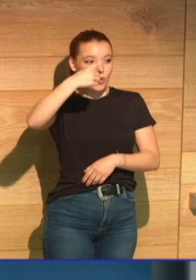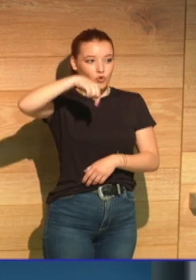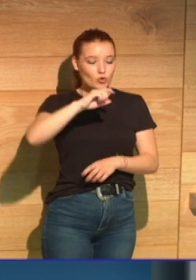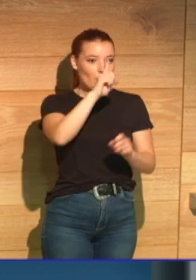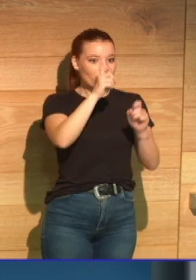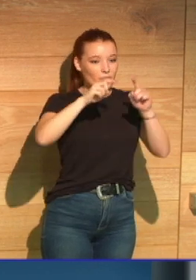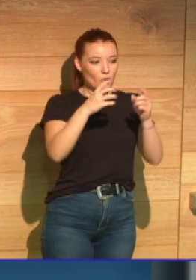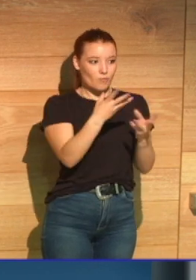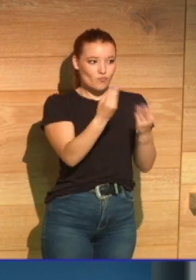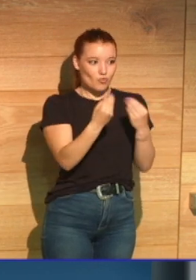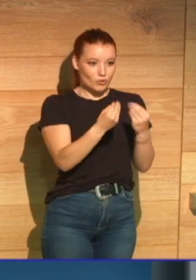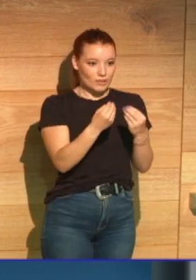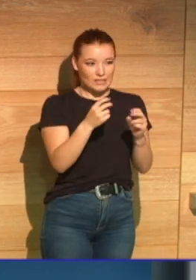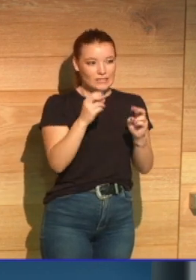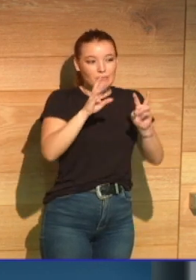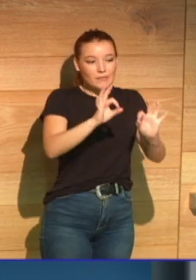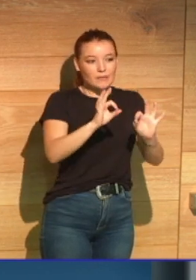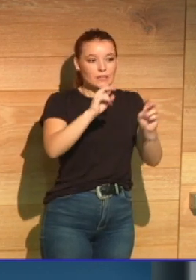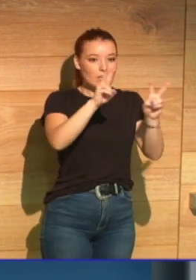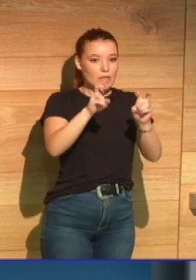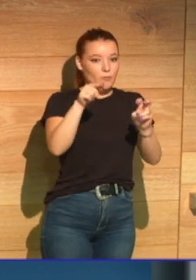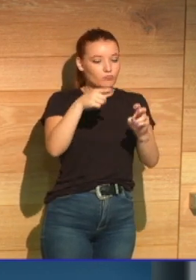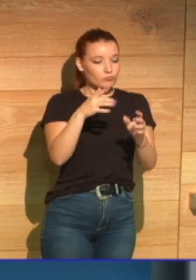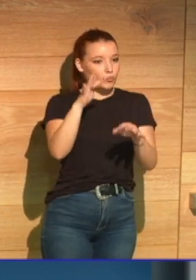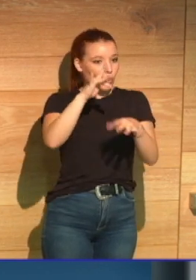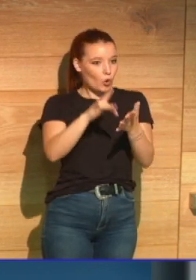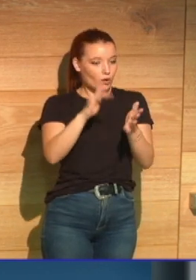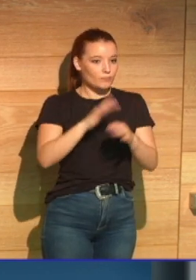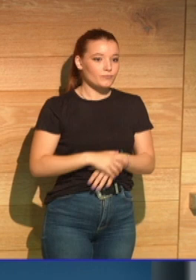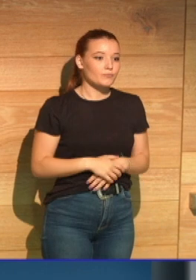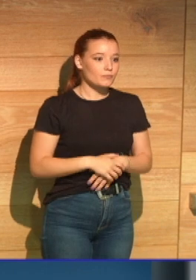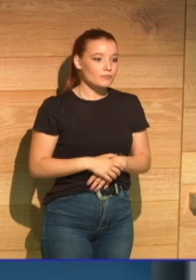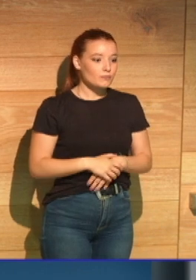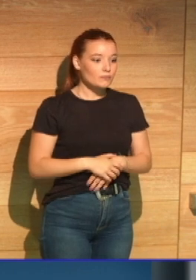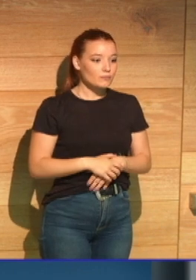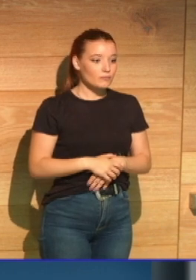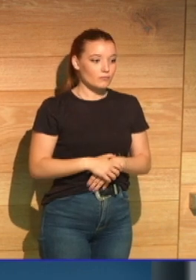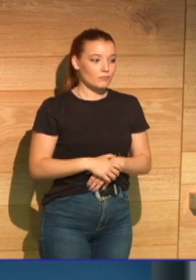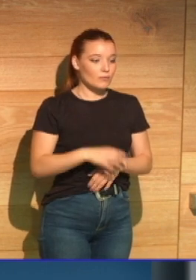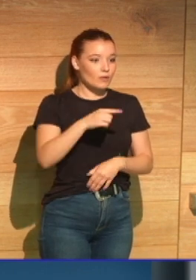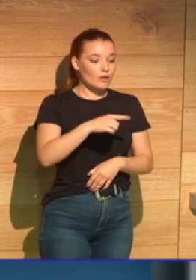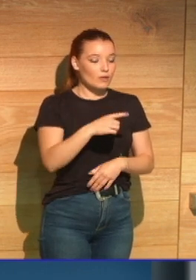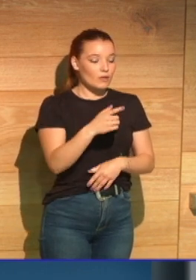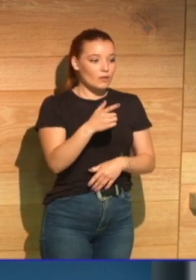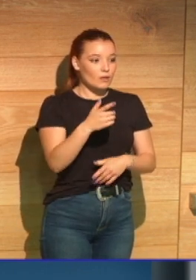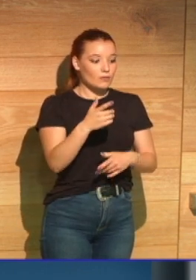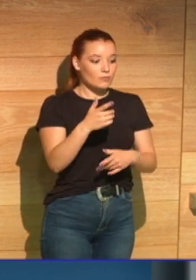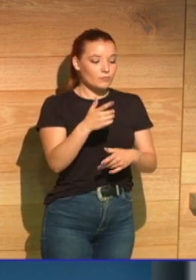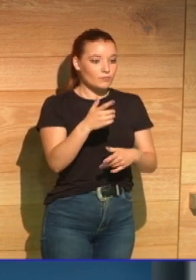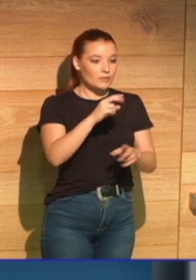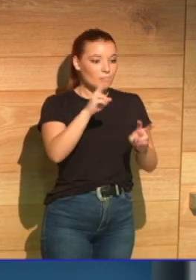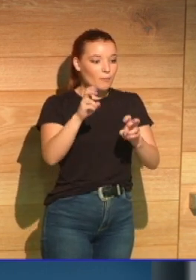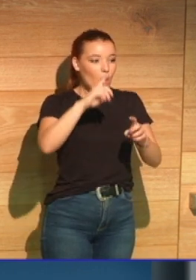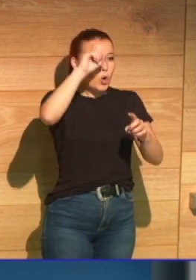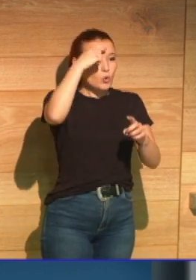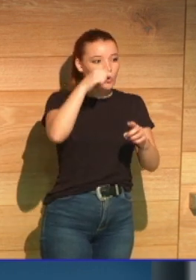preguntas frente al tema que abordarás. Si bien las tecnologías digitales han transformado el panorama cultural en todo el mundo, ¿qué pasa con los museos de